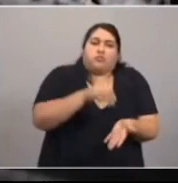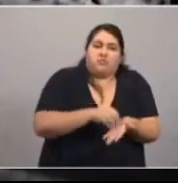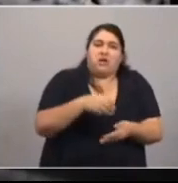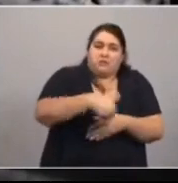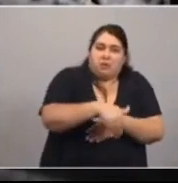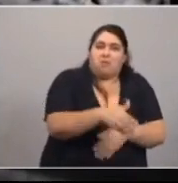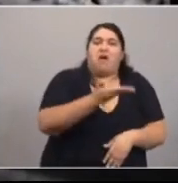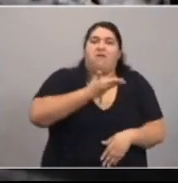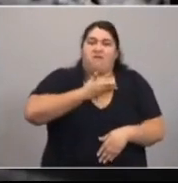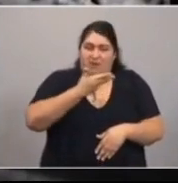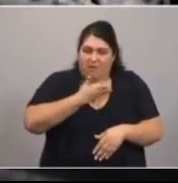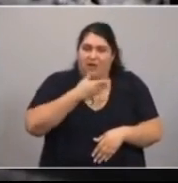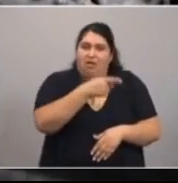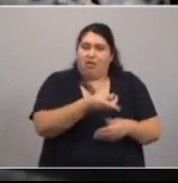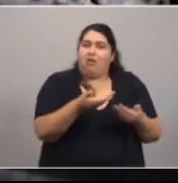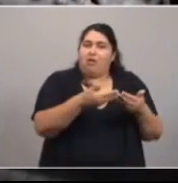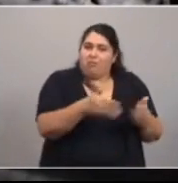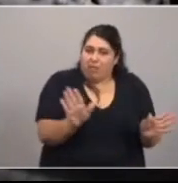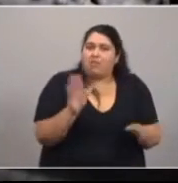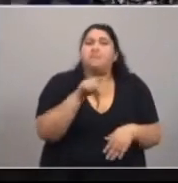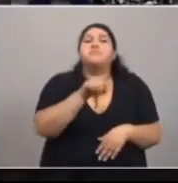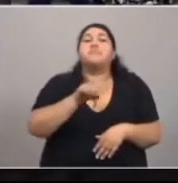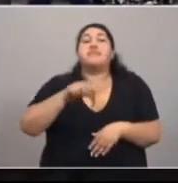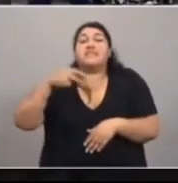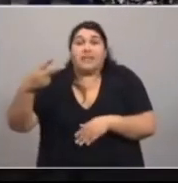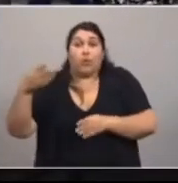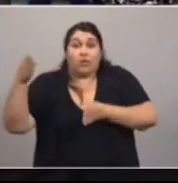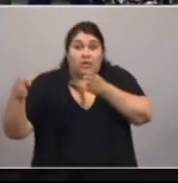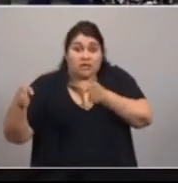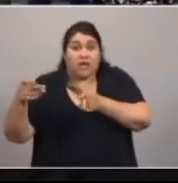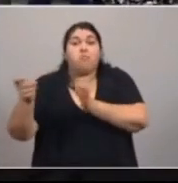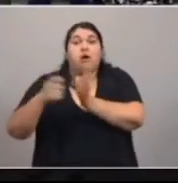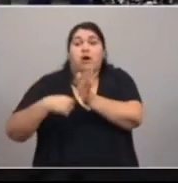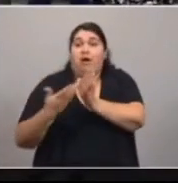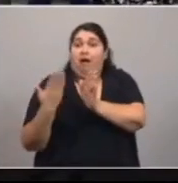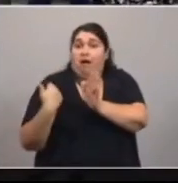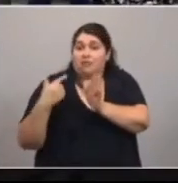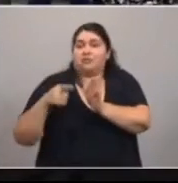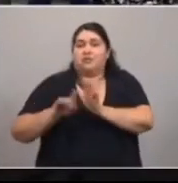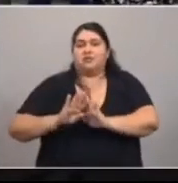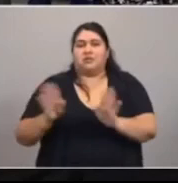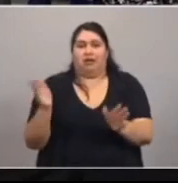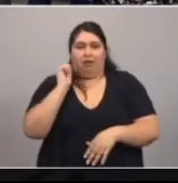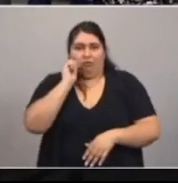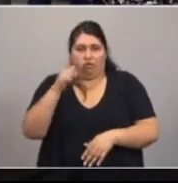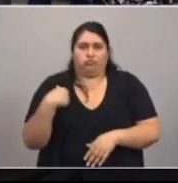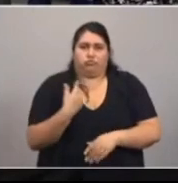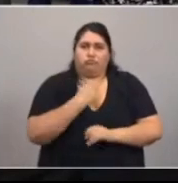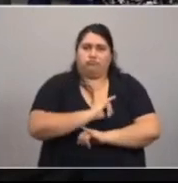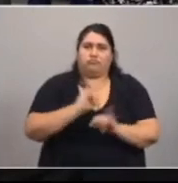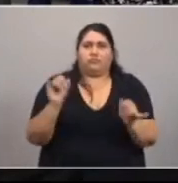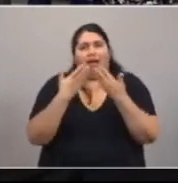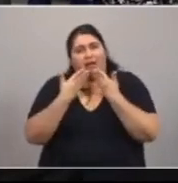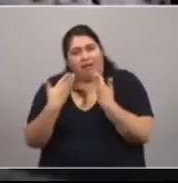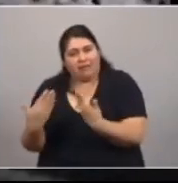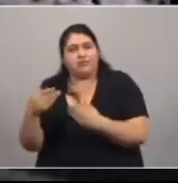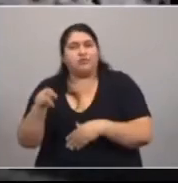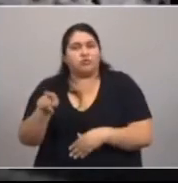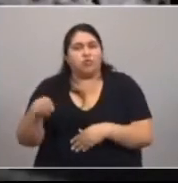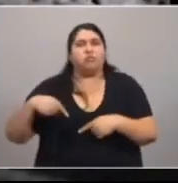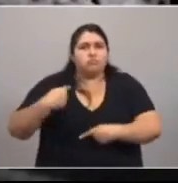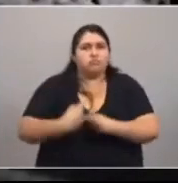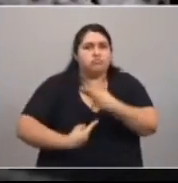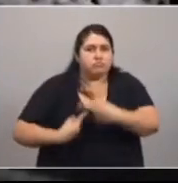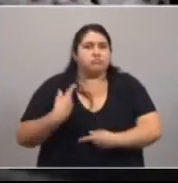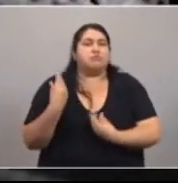segunda etapa y ese decreto que firmaste, Axel, y lo agradezco nuevamente y públicamente, hace que puedan seguir viniendo más empresas a Florencio Varela, que puedan